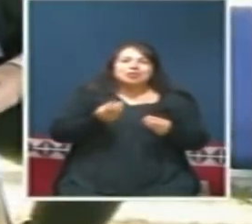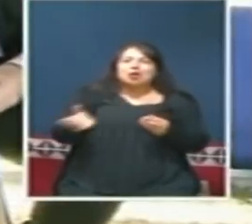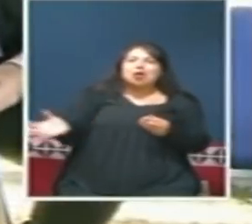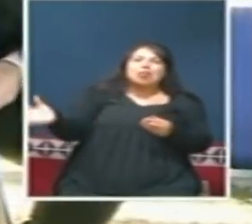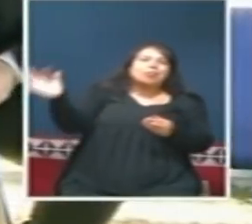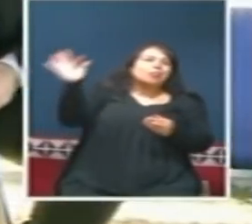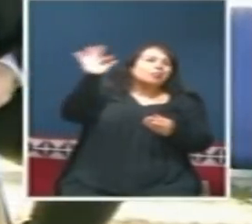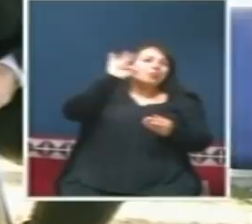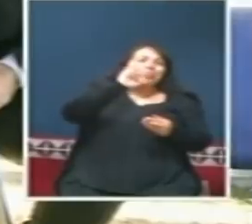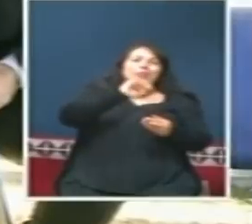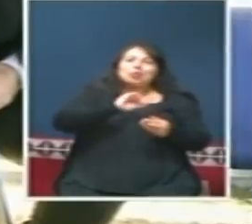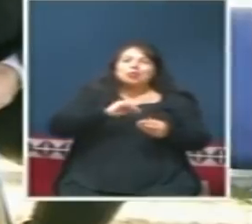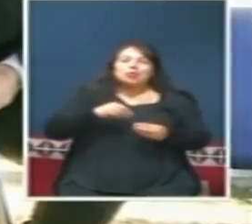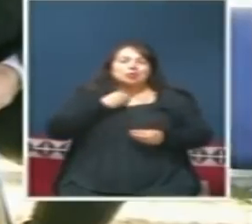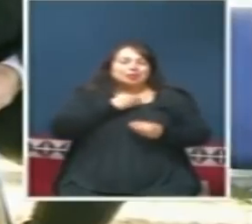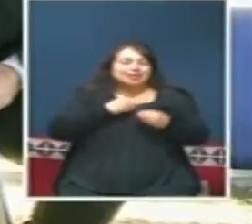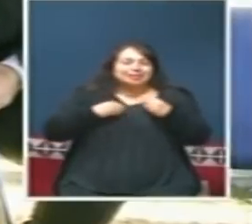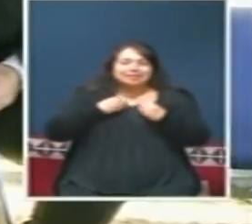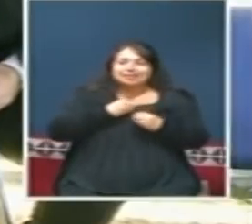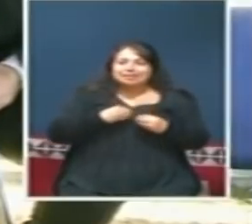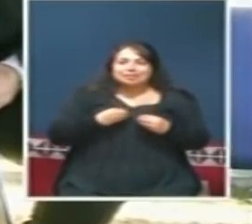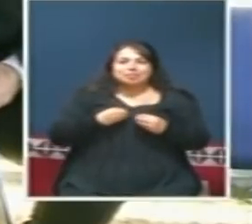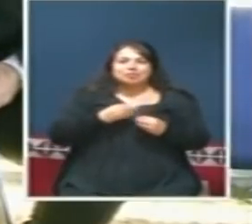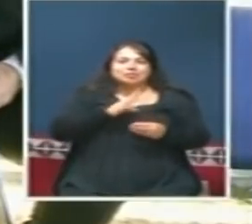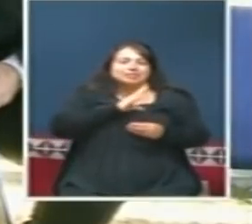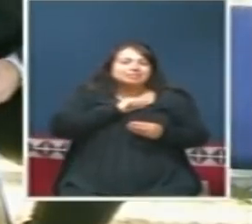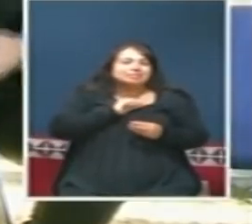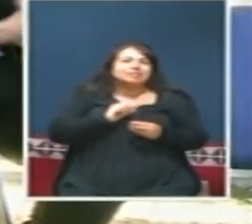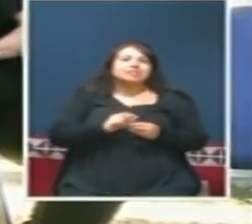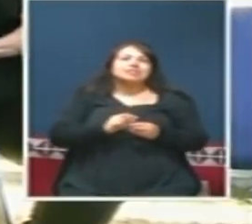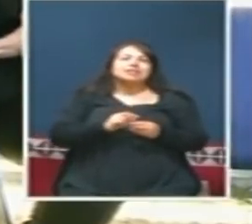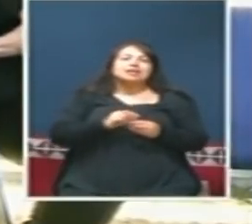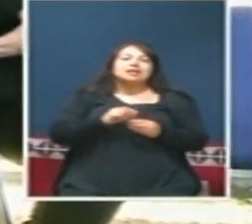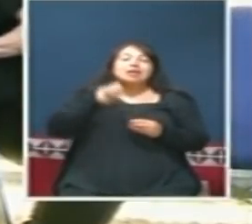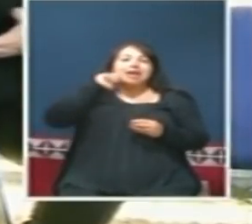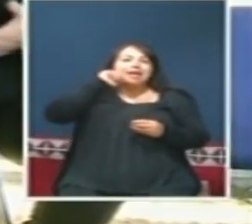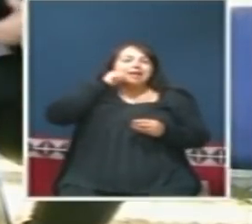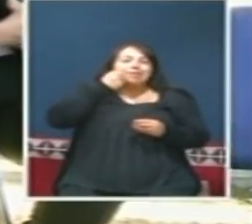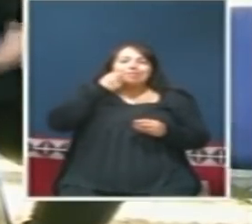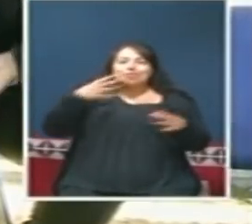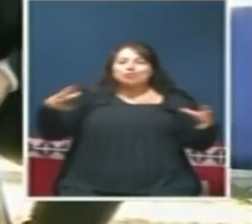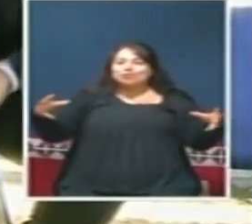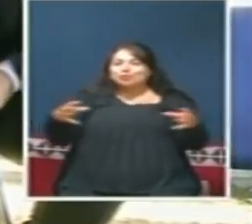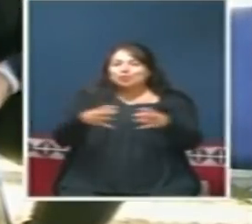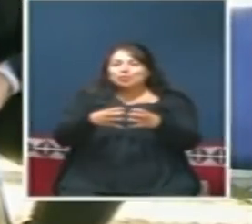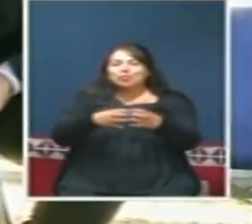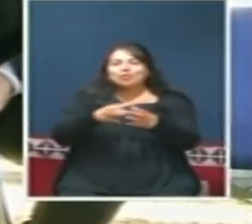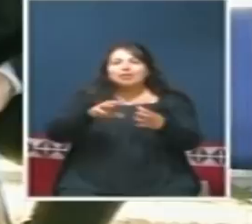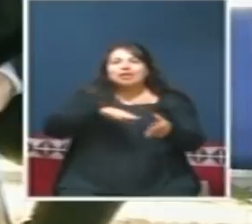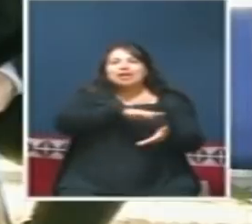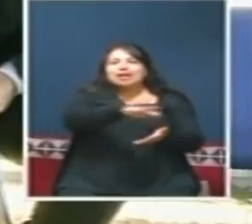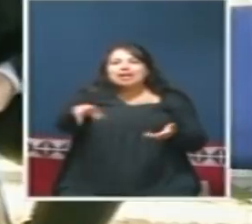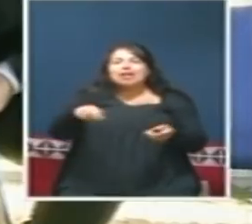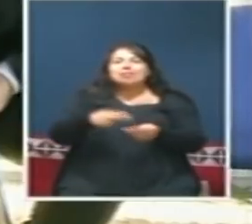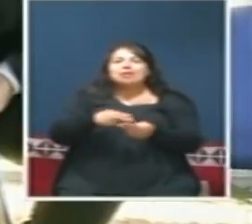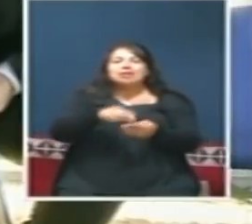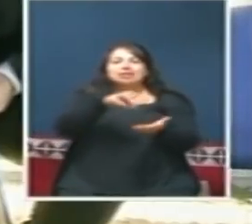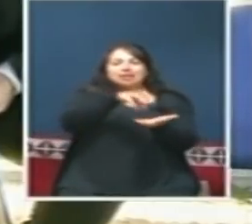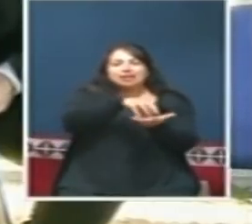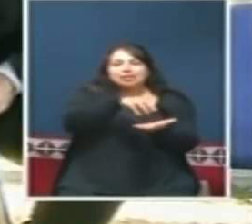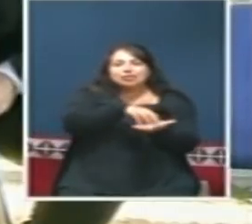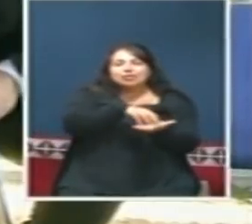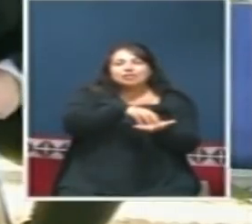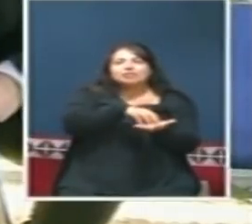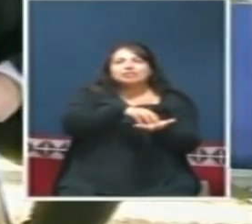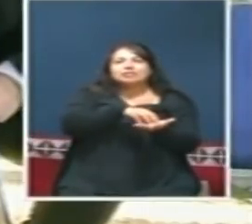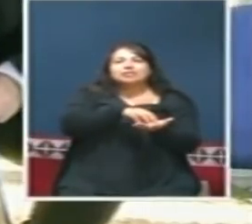humano conmovido por lo que vivimos en este hermoso parque de la ciudad y en este hermoso día. Vamos a enviar